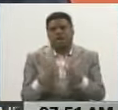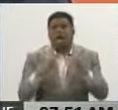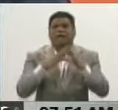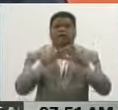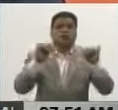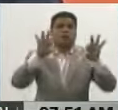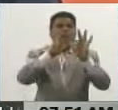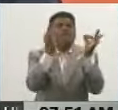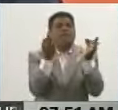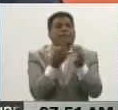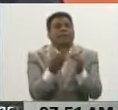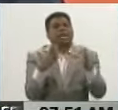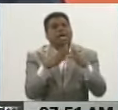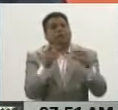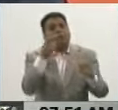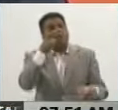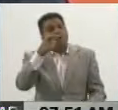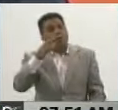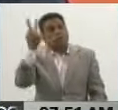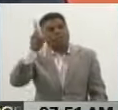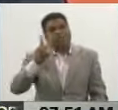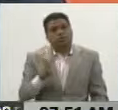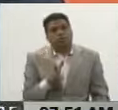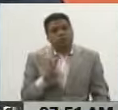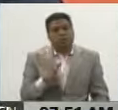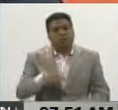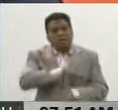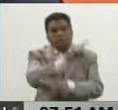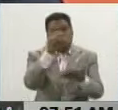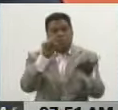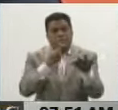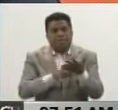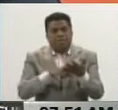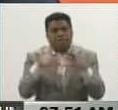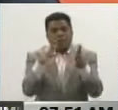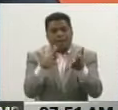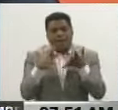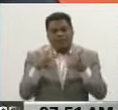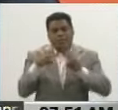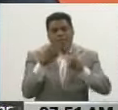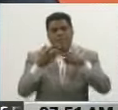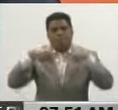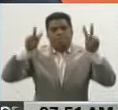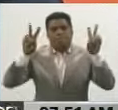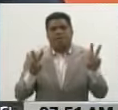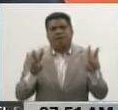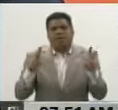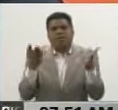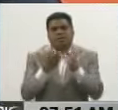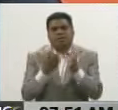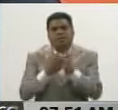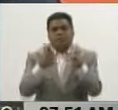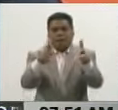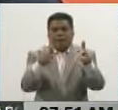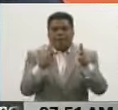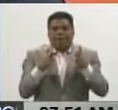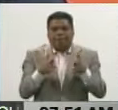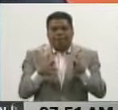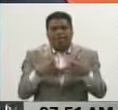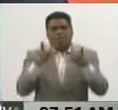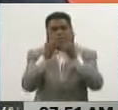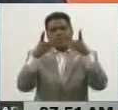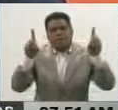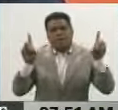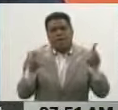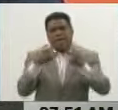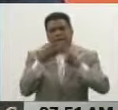al pueblo de Venezuela en conjunto, que ganemos la paz con la educación, que ganemos la democracia, la paz,